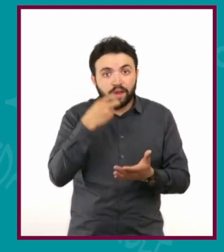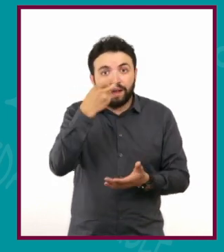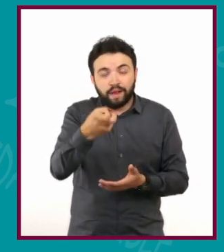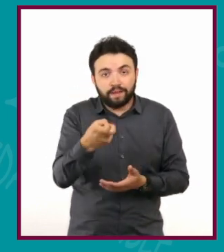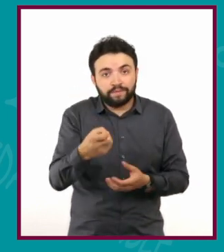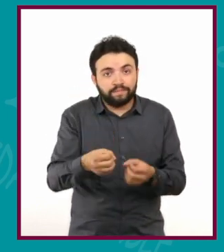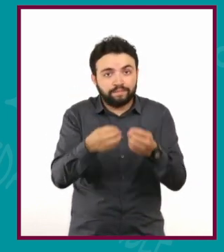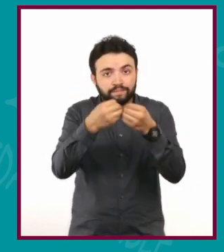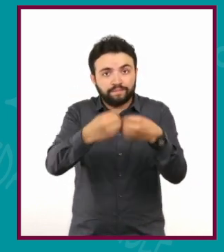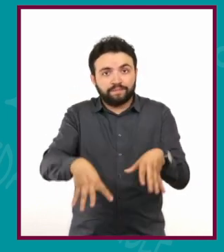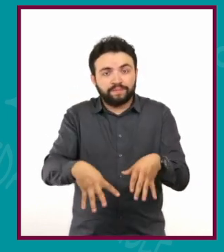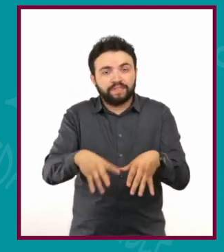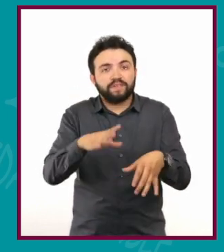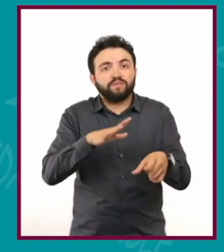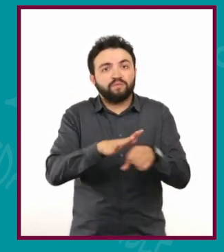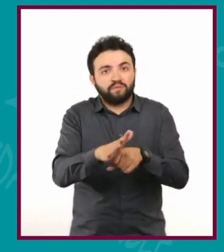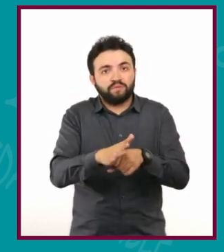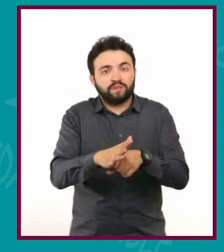perdiendo de